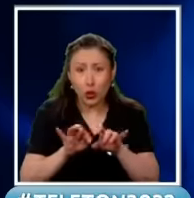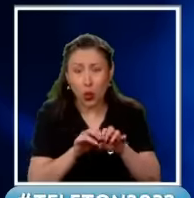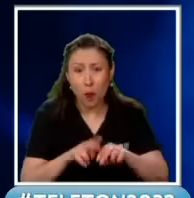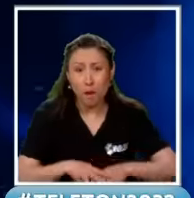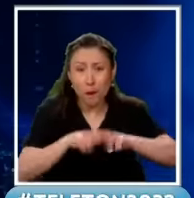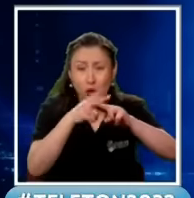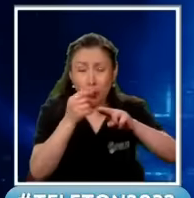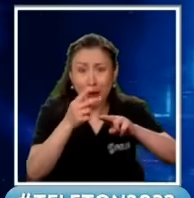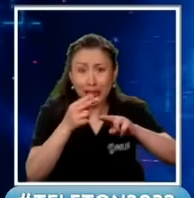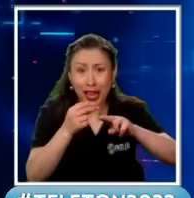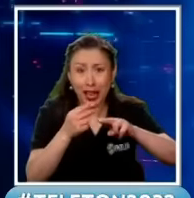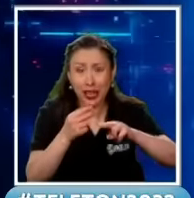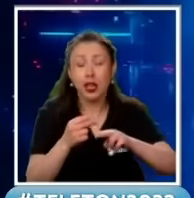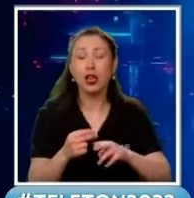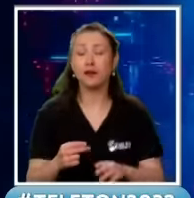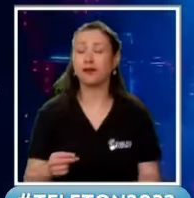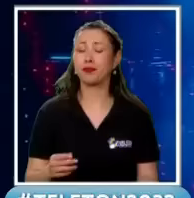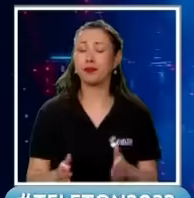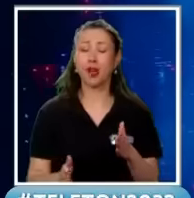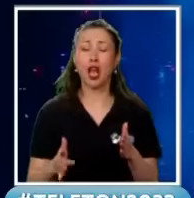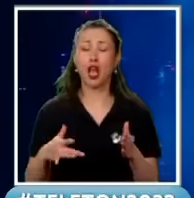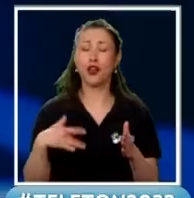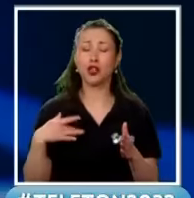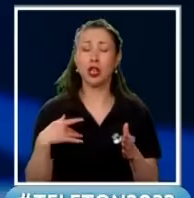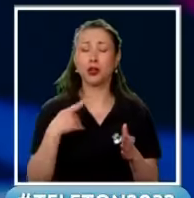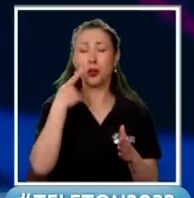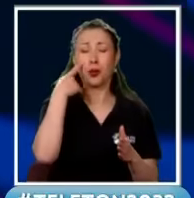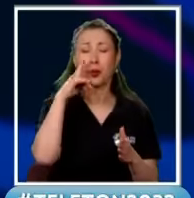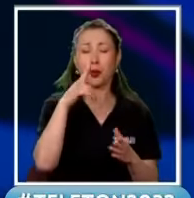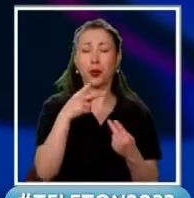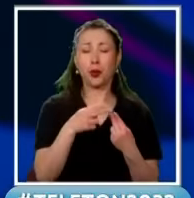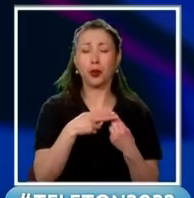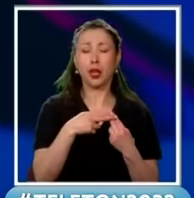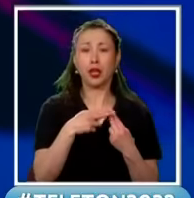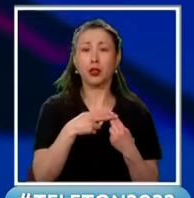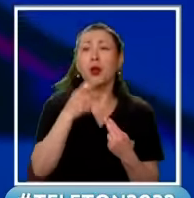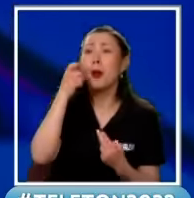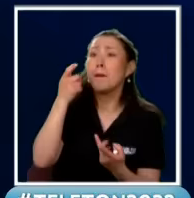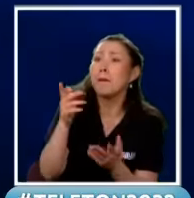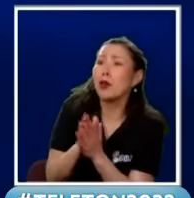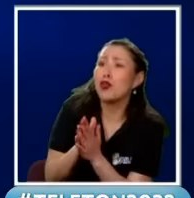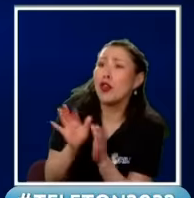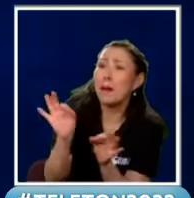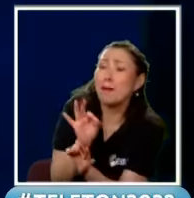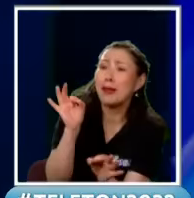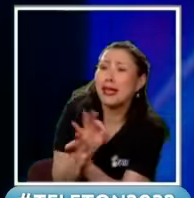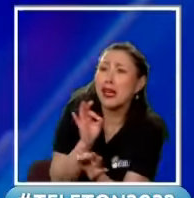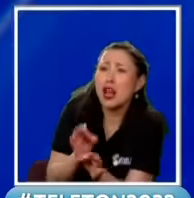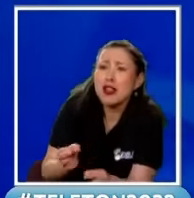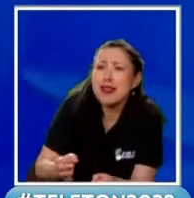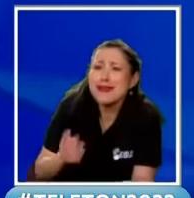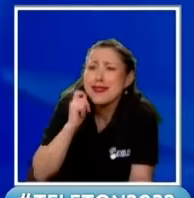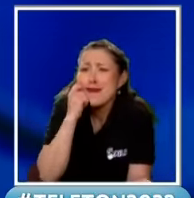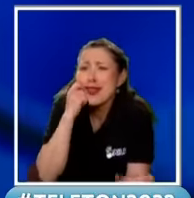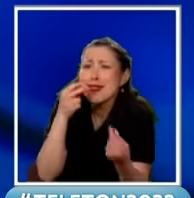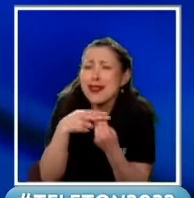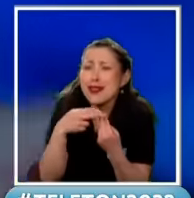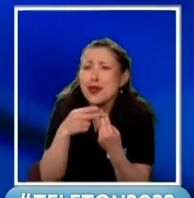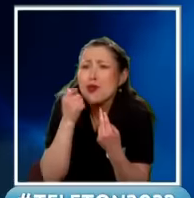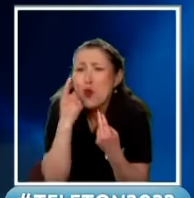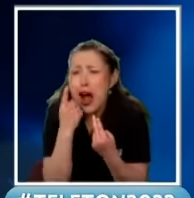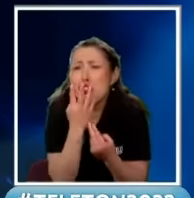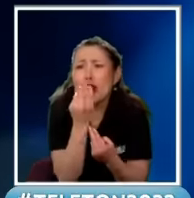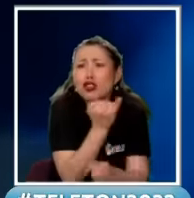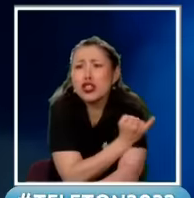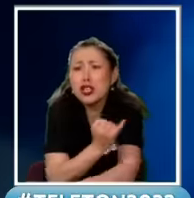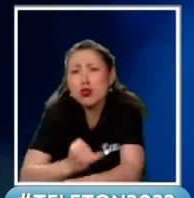Teletón? Lo siento, no sé lo que es la Teletón. ¡Pero explícale! Dile lo que es la Teletón, los 14 institutos,